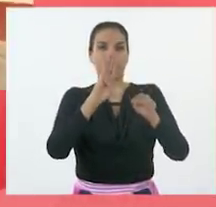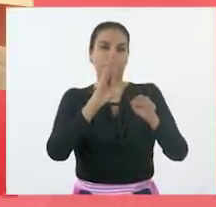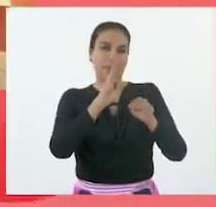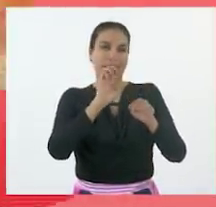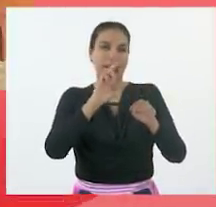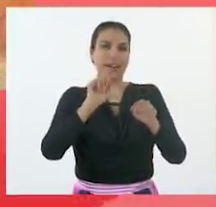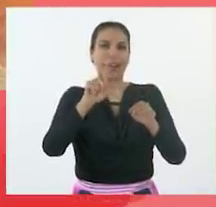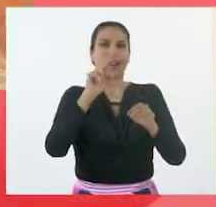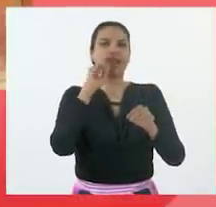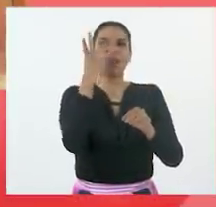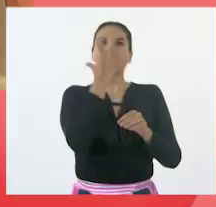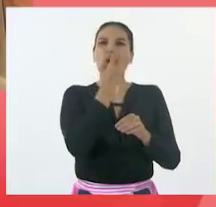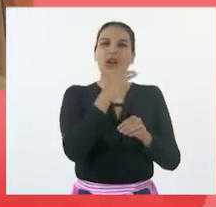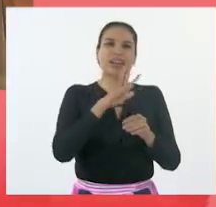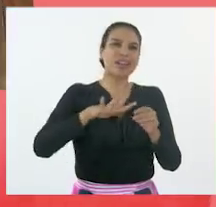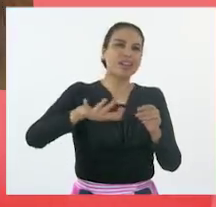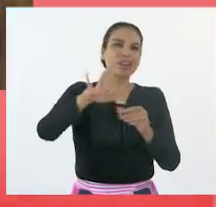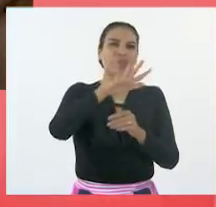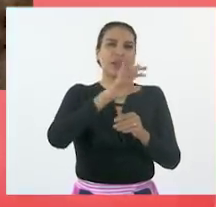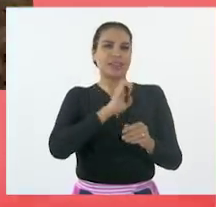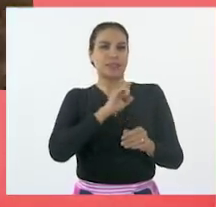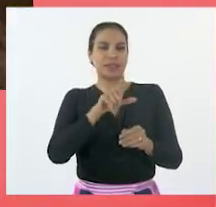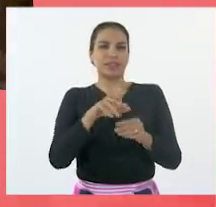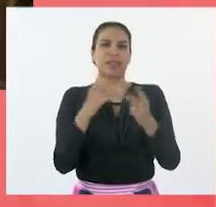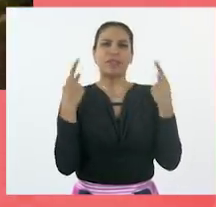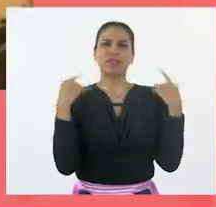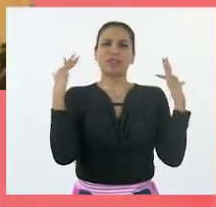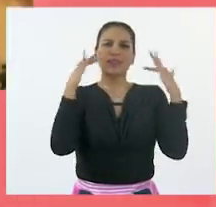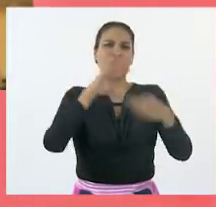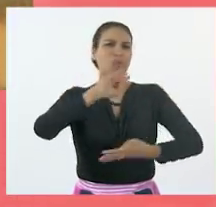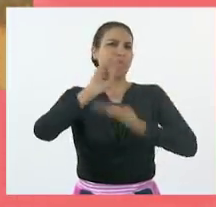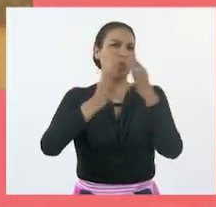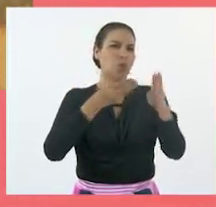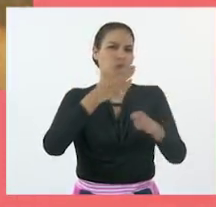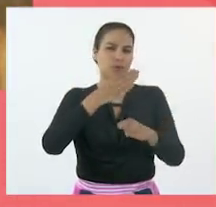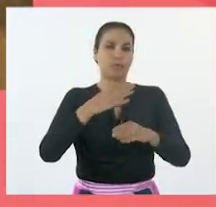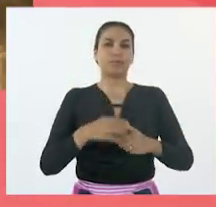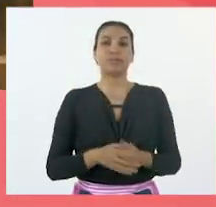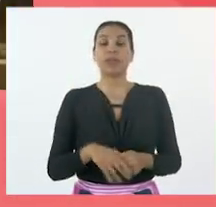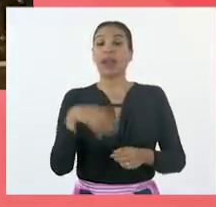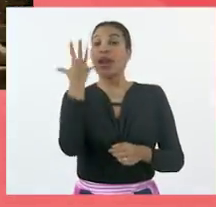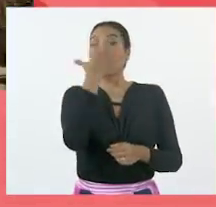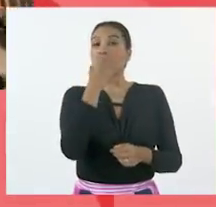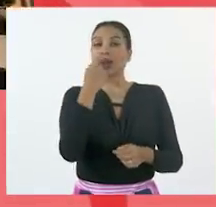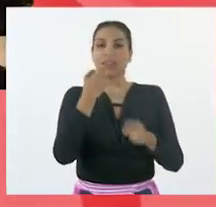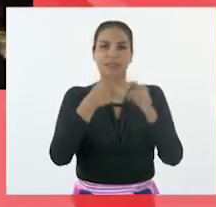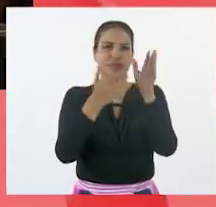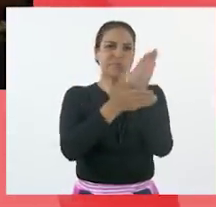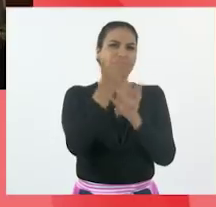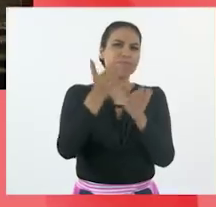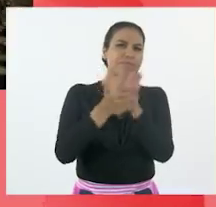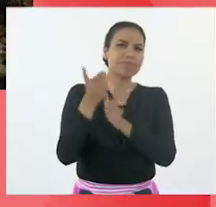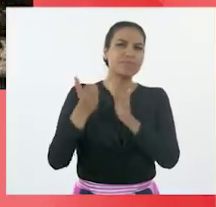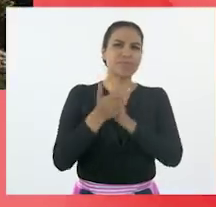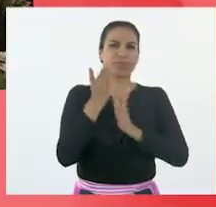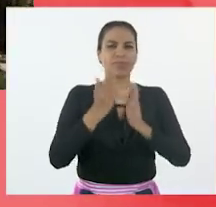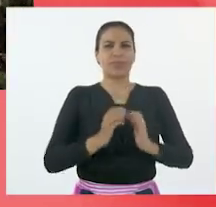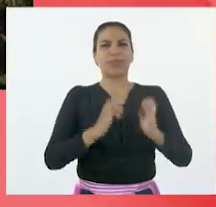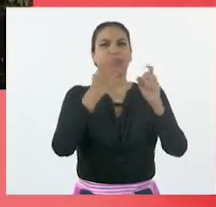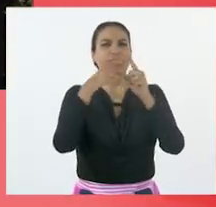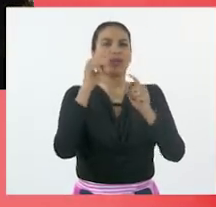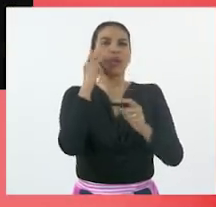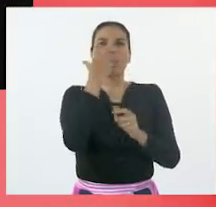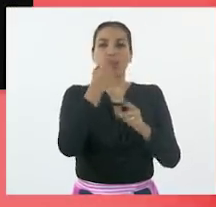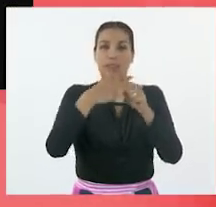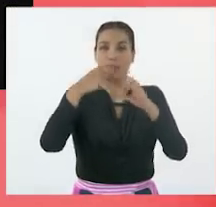Bernal una atmósfera muy especial que atrae visitantes del mundo entero. La belleza de sus construcciones ha sido escenario de